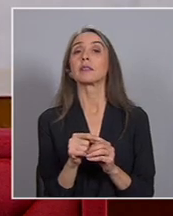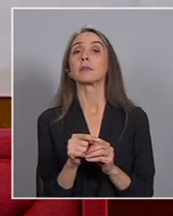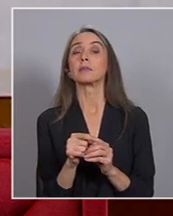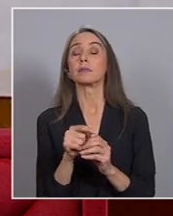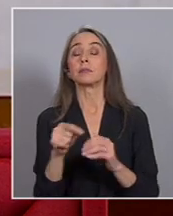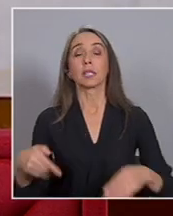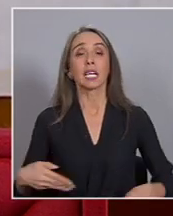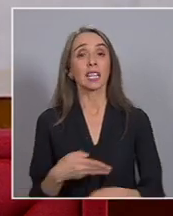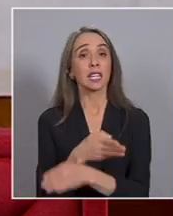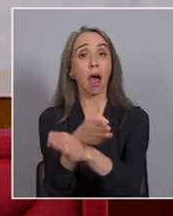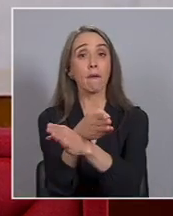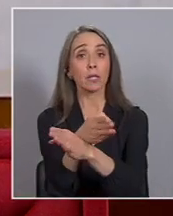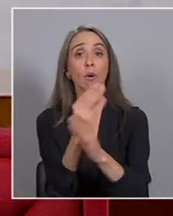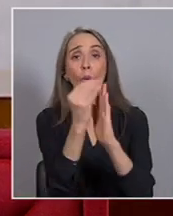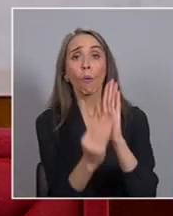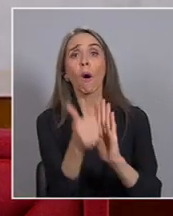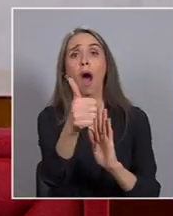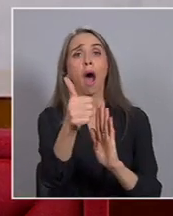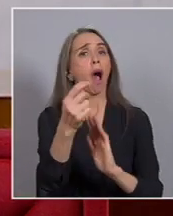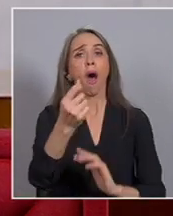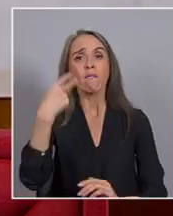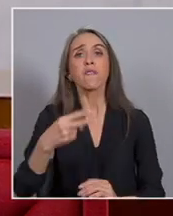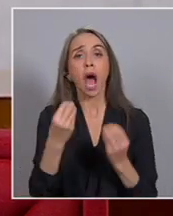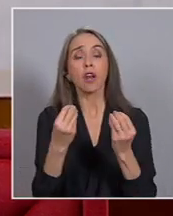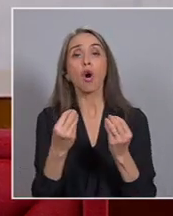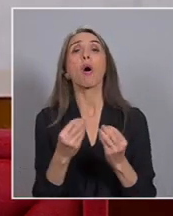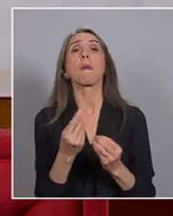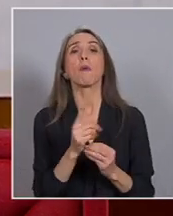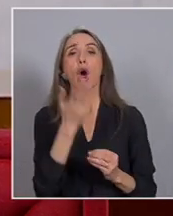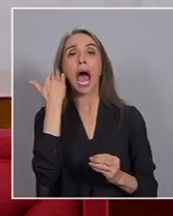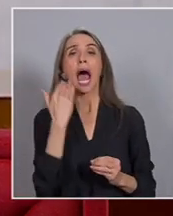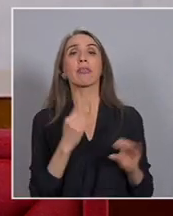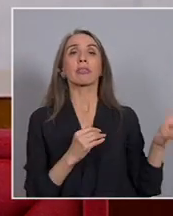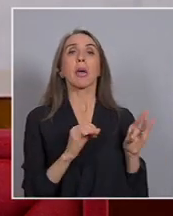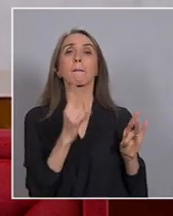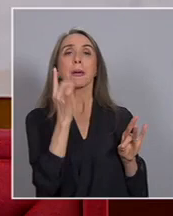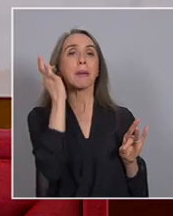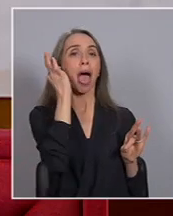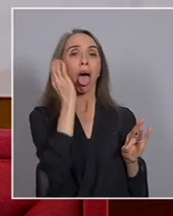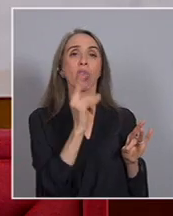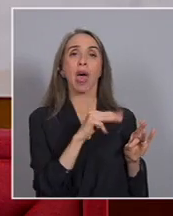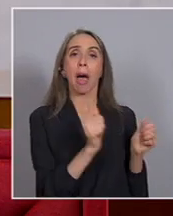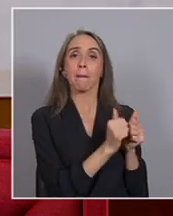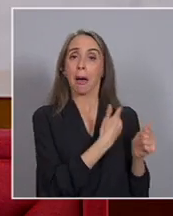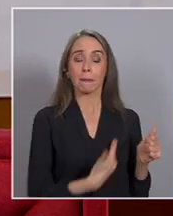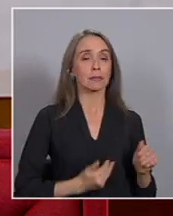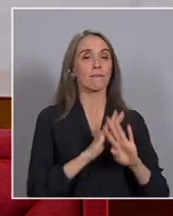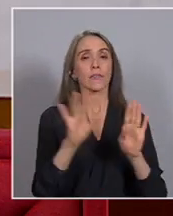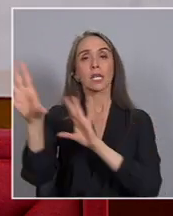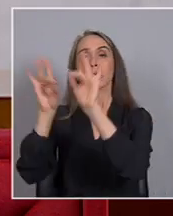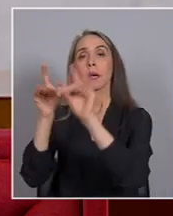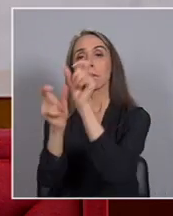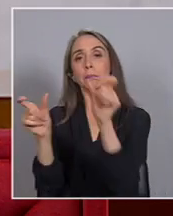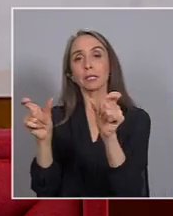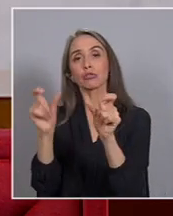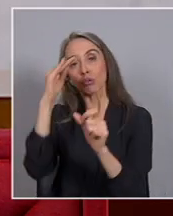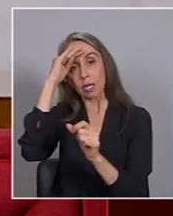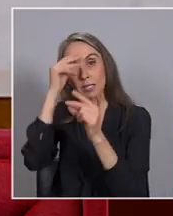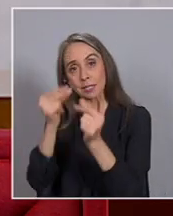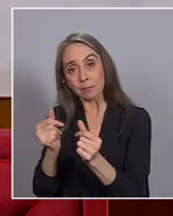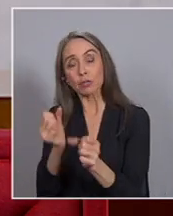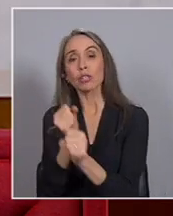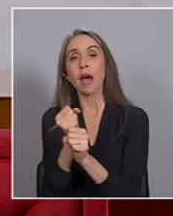valorado transversalmente, porque garantiza una mejora del impacto social de su trabajo con los grupos de la población y las